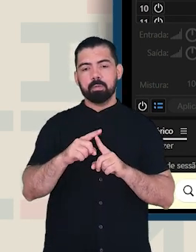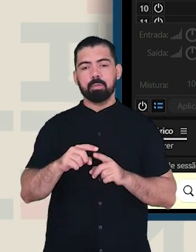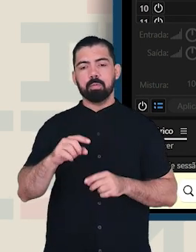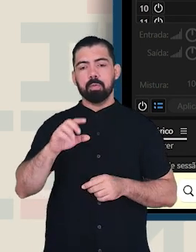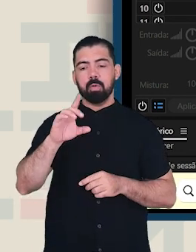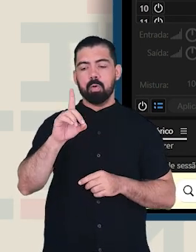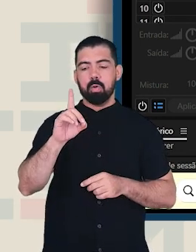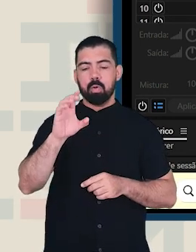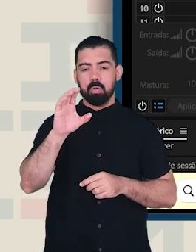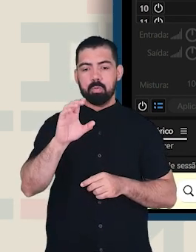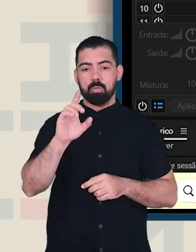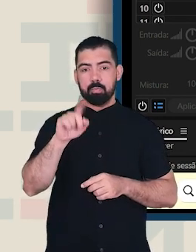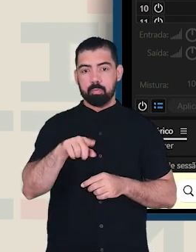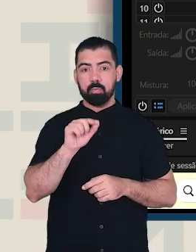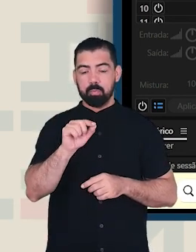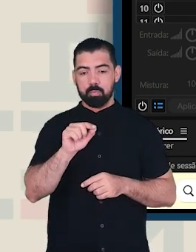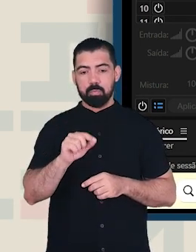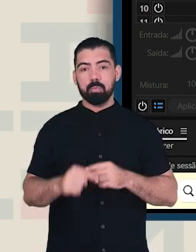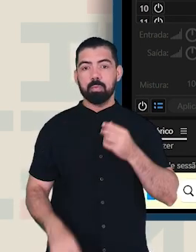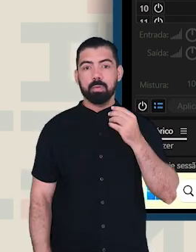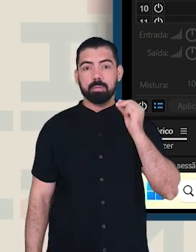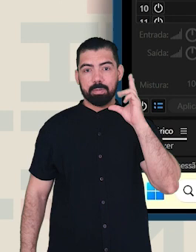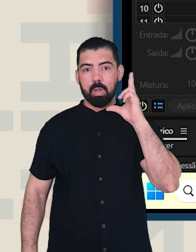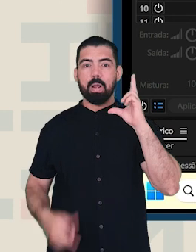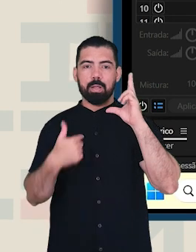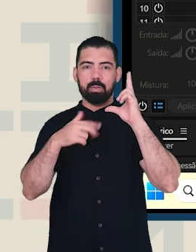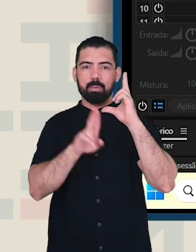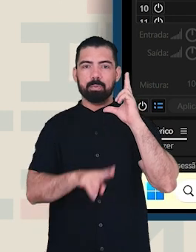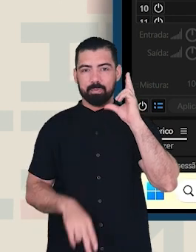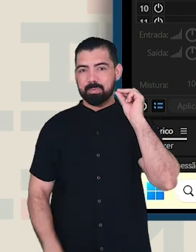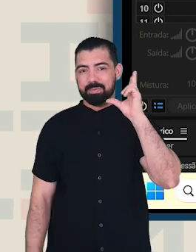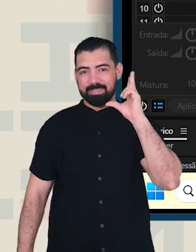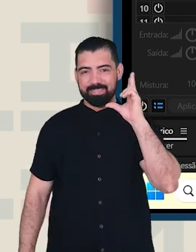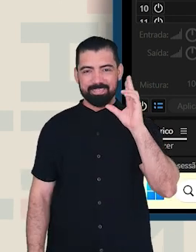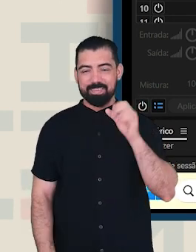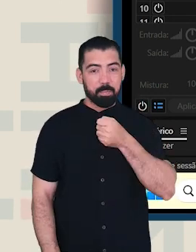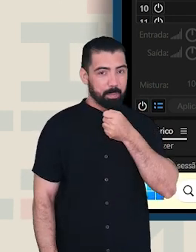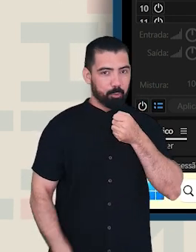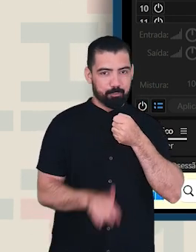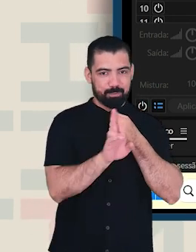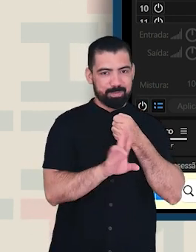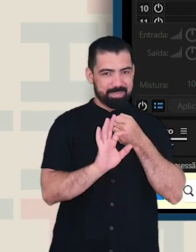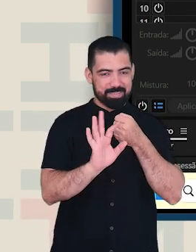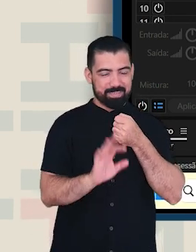de nada, con un celular mismo. ¿Cierto?